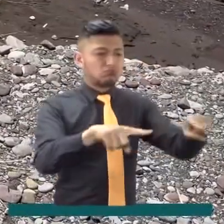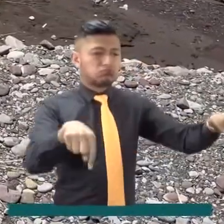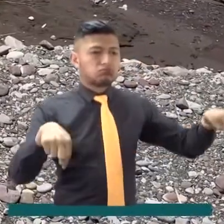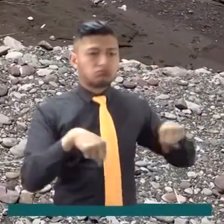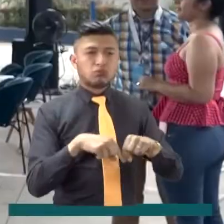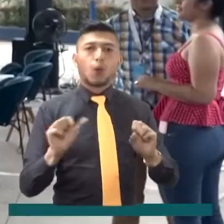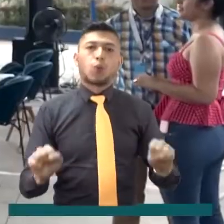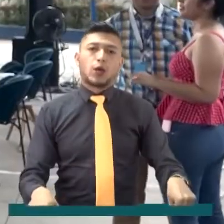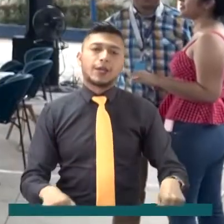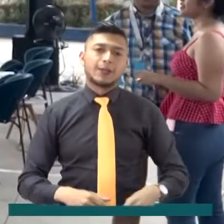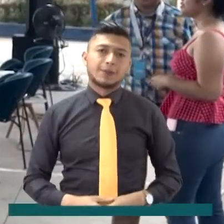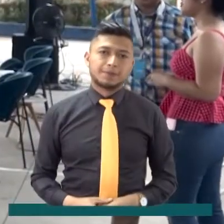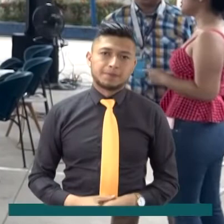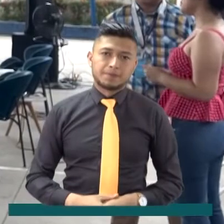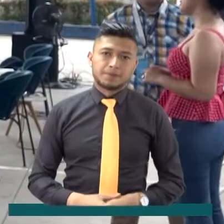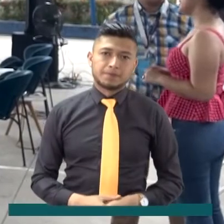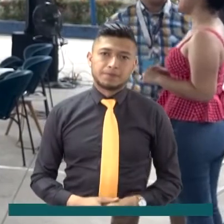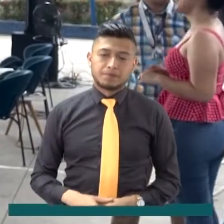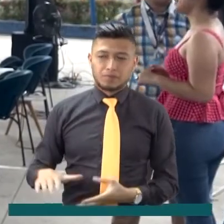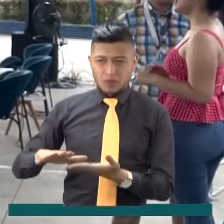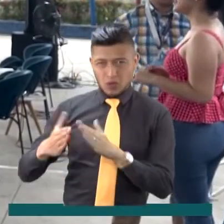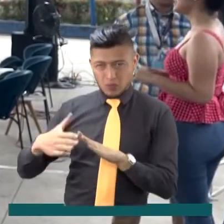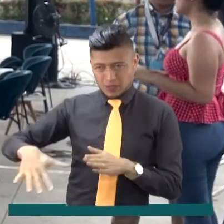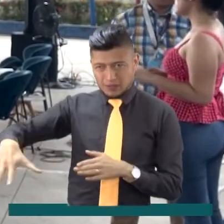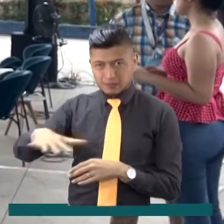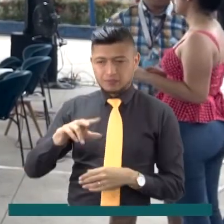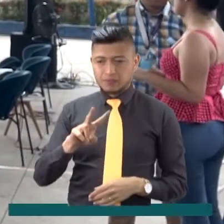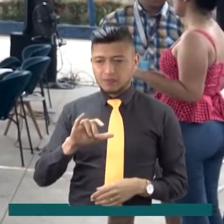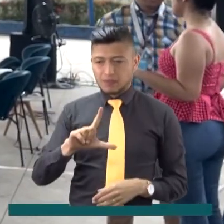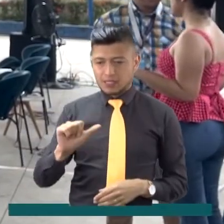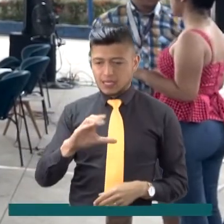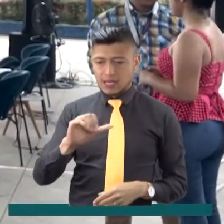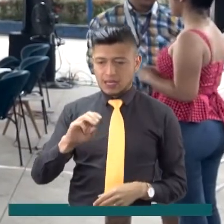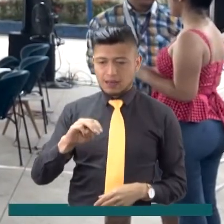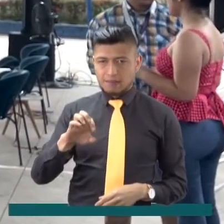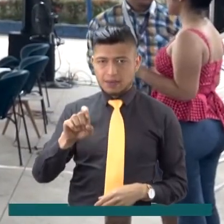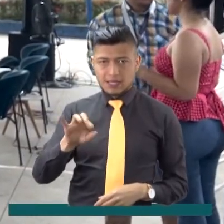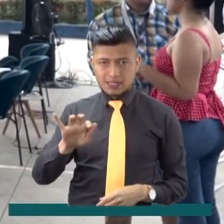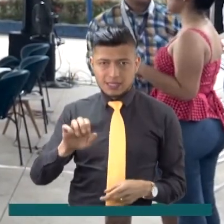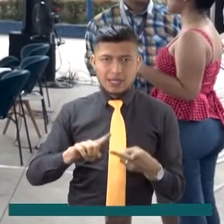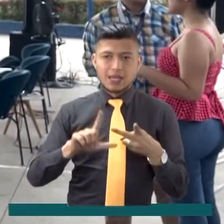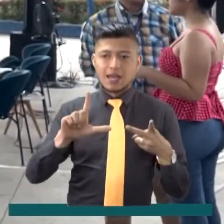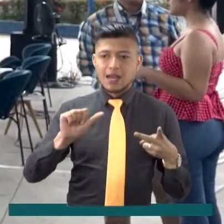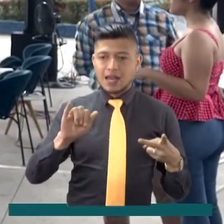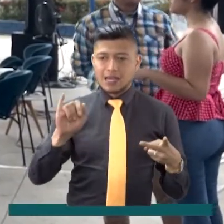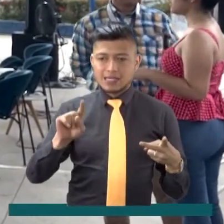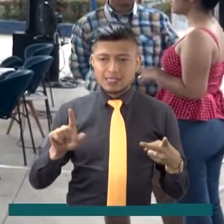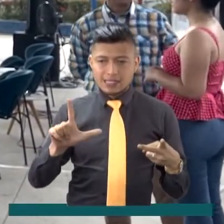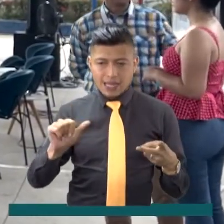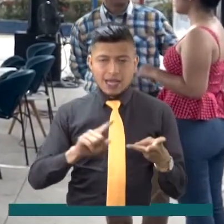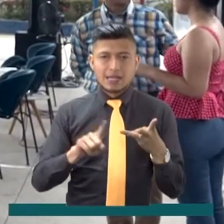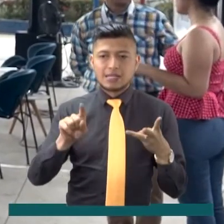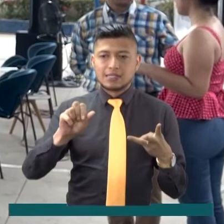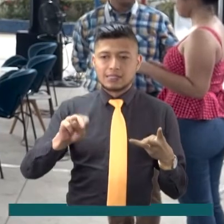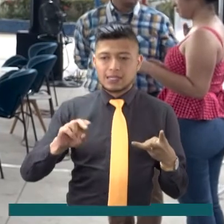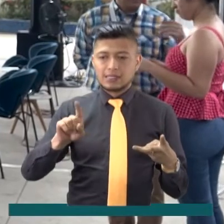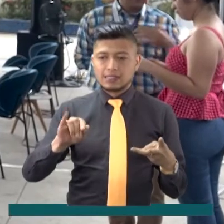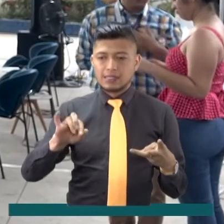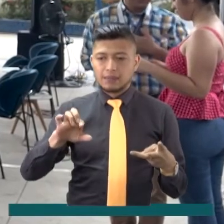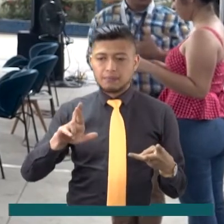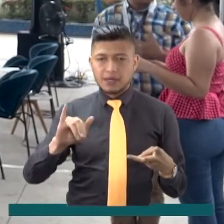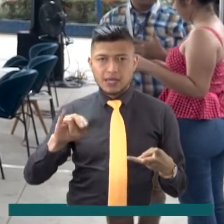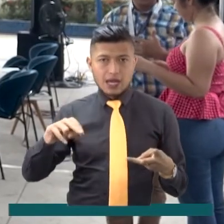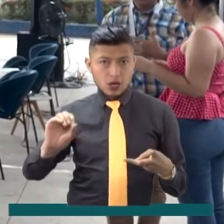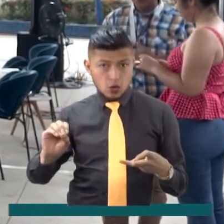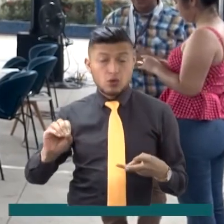otros terrenos. La comunidad de Villacampestre, Emanuel, La Isla, San Cipriano, que son comunidades fuertemente afectadas por